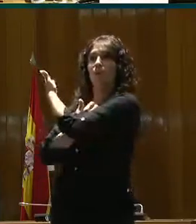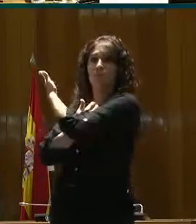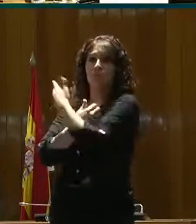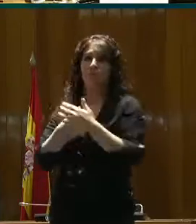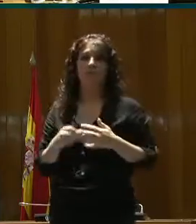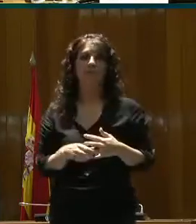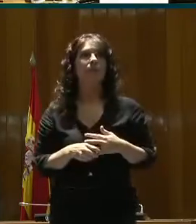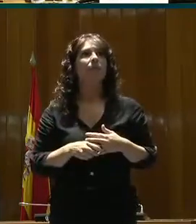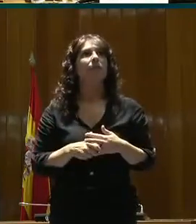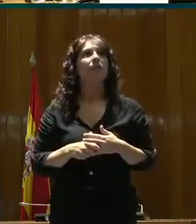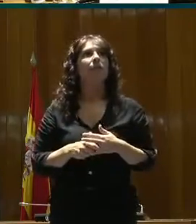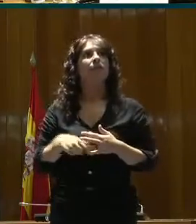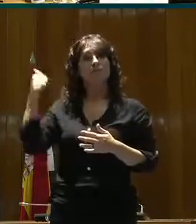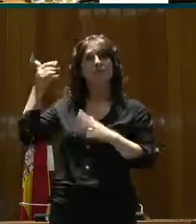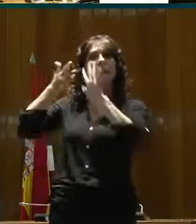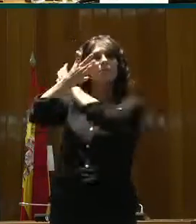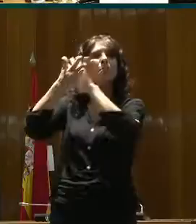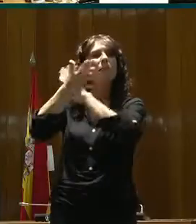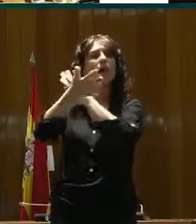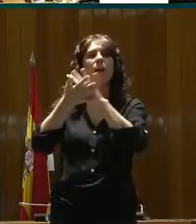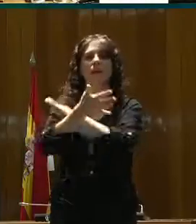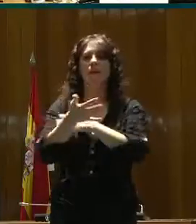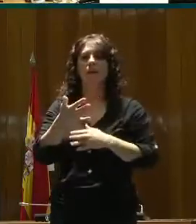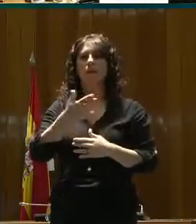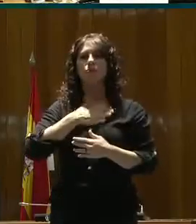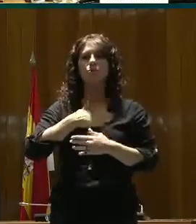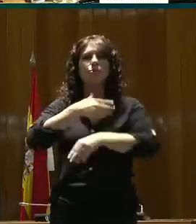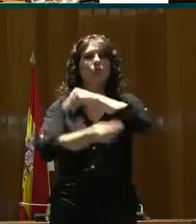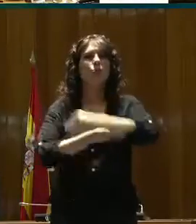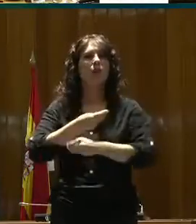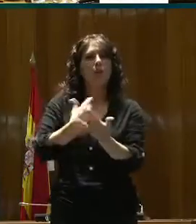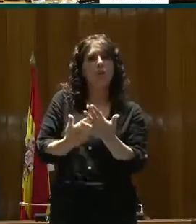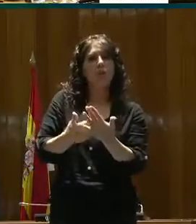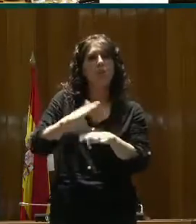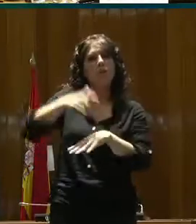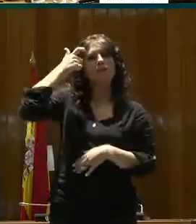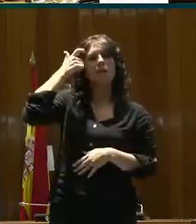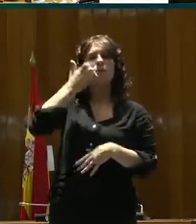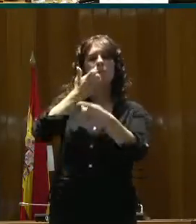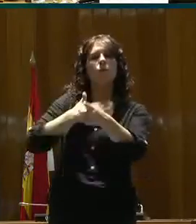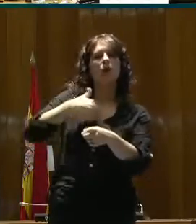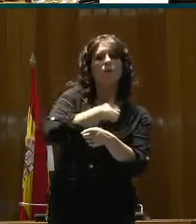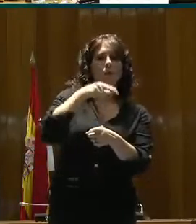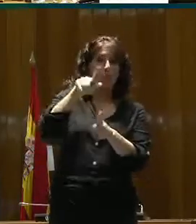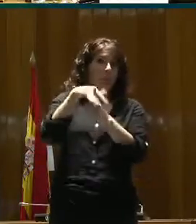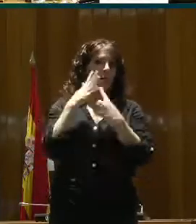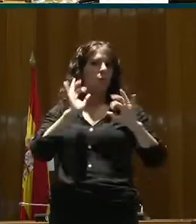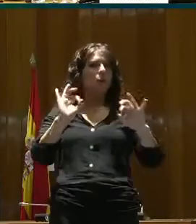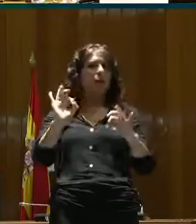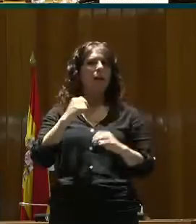donde se explica cuáles son las pruebas que podemos utilizar para determinar si ese cambio de rol realmente constituye un caso